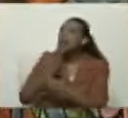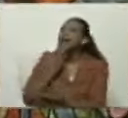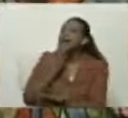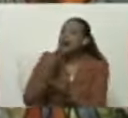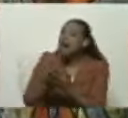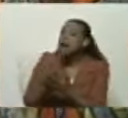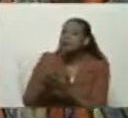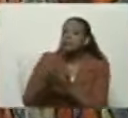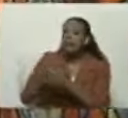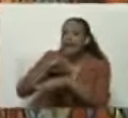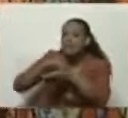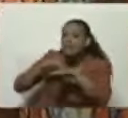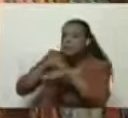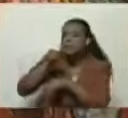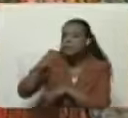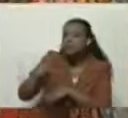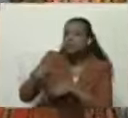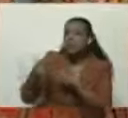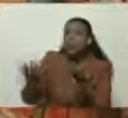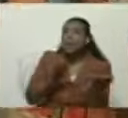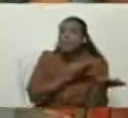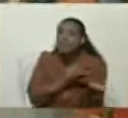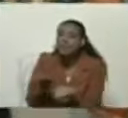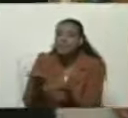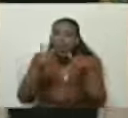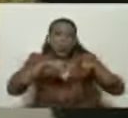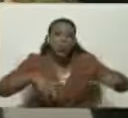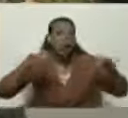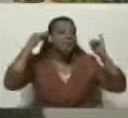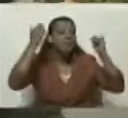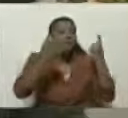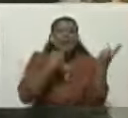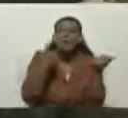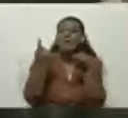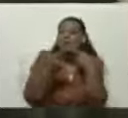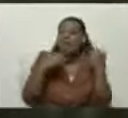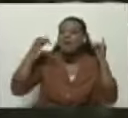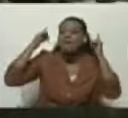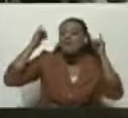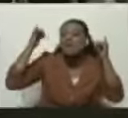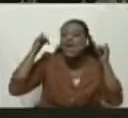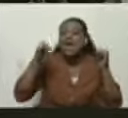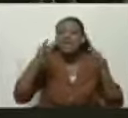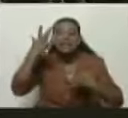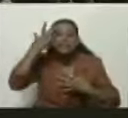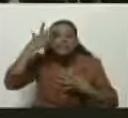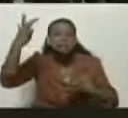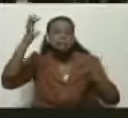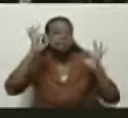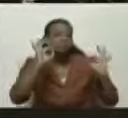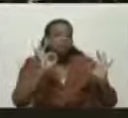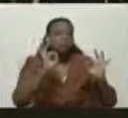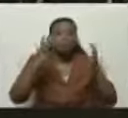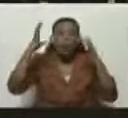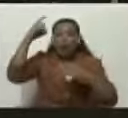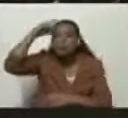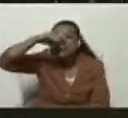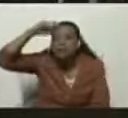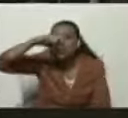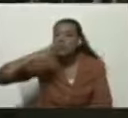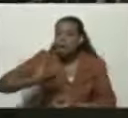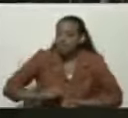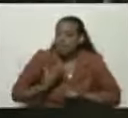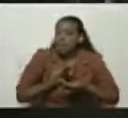y bueno, bienvenidos a esta fiesta de colores y fiesta de inteligencia, de sabiduría y de